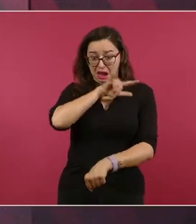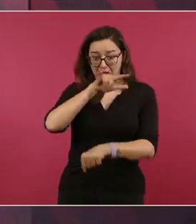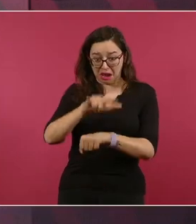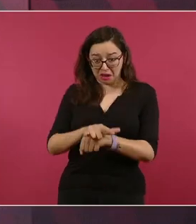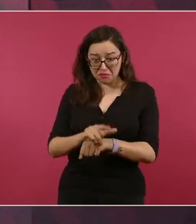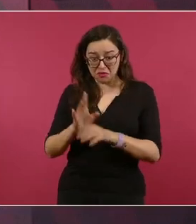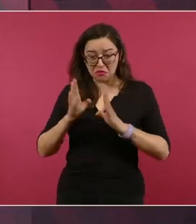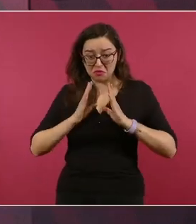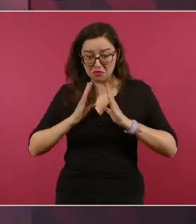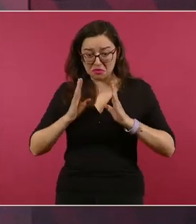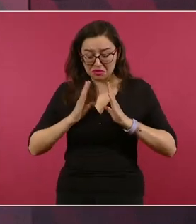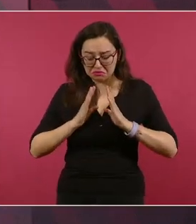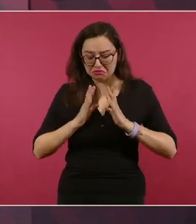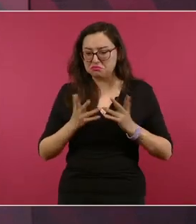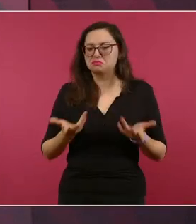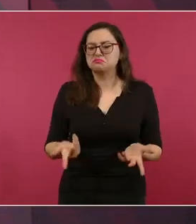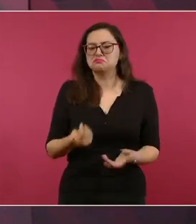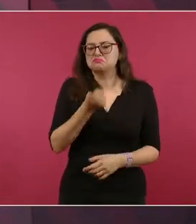iban a ir por ella.